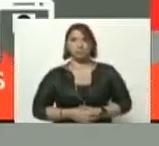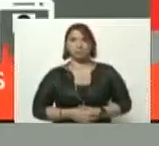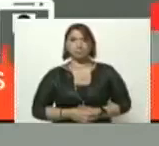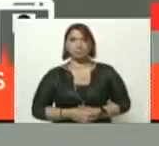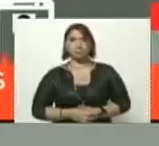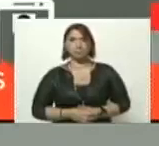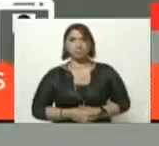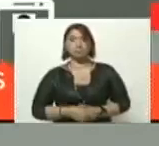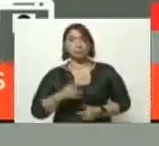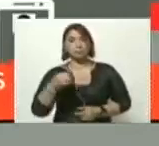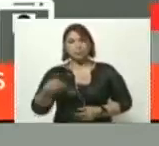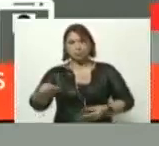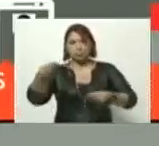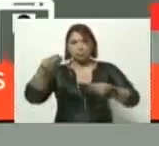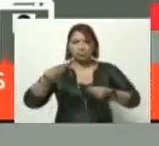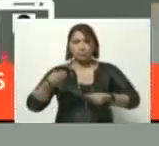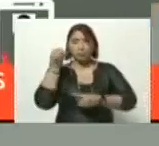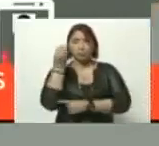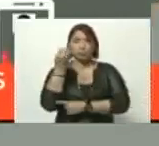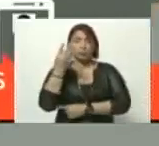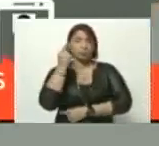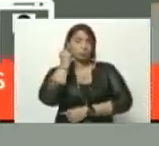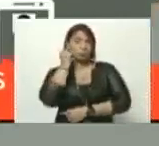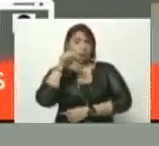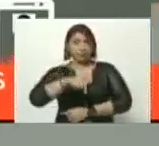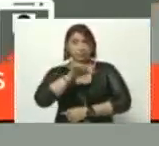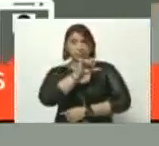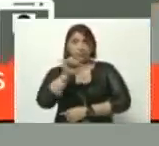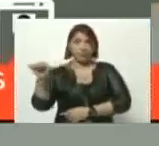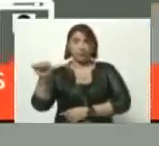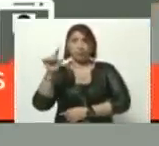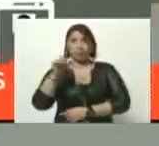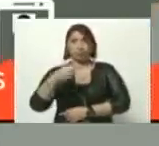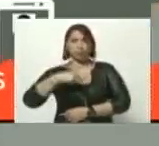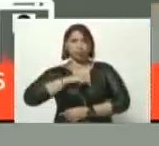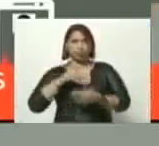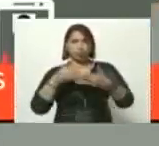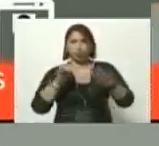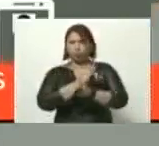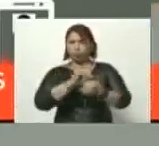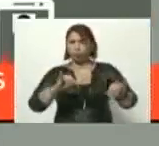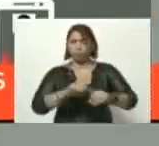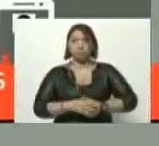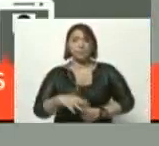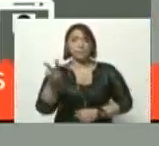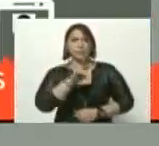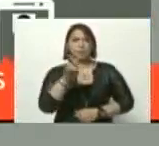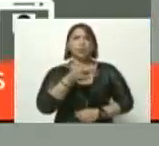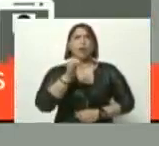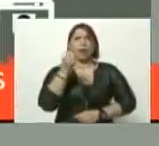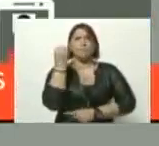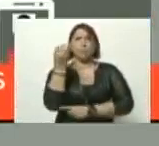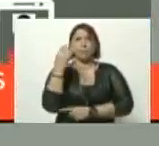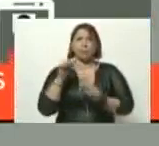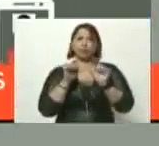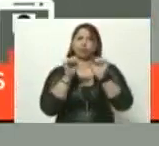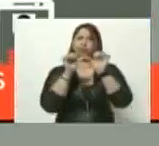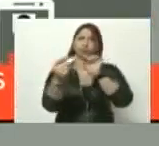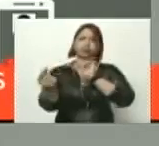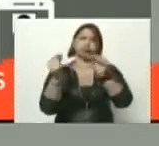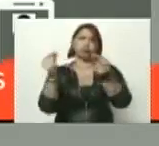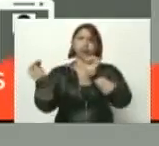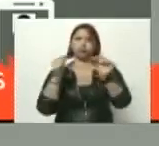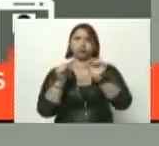Así como recibir el Congreso de Mujeres esta semana, que lo instalamos. Venezuela está en congreso permanente, en